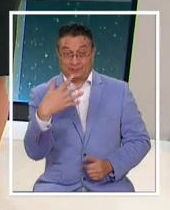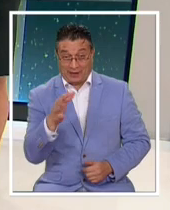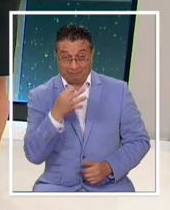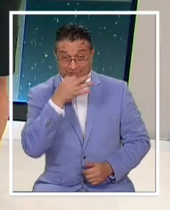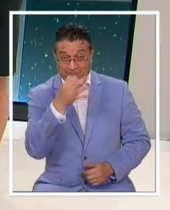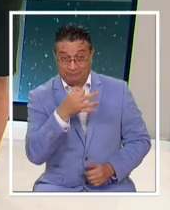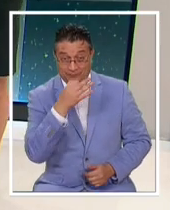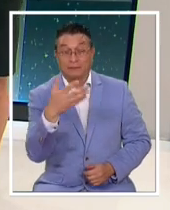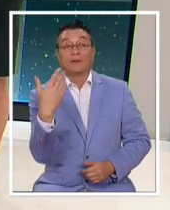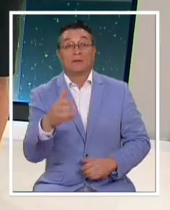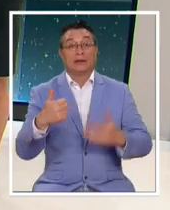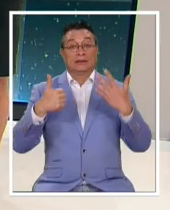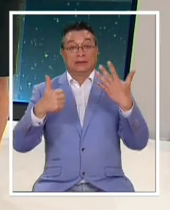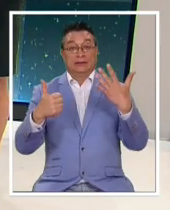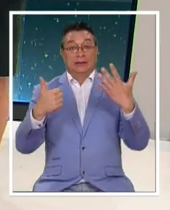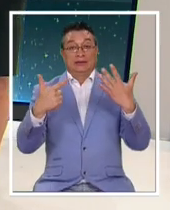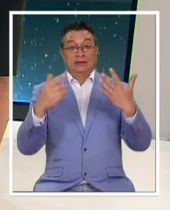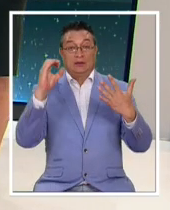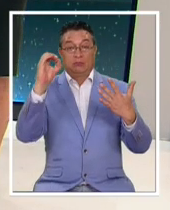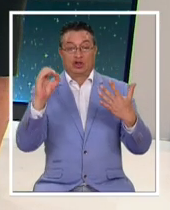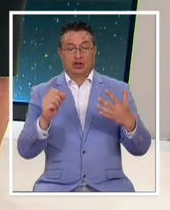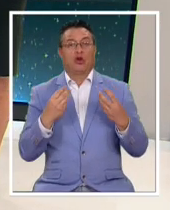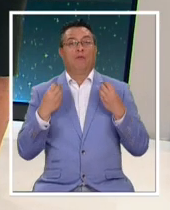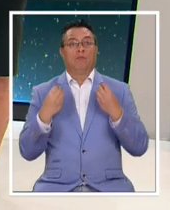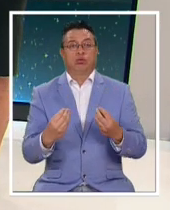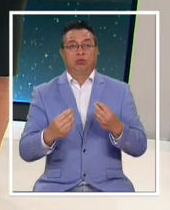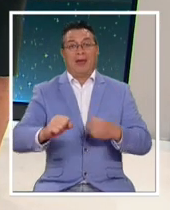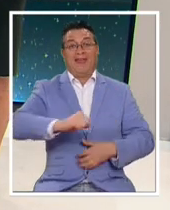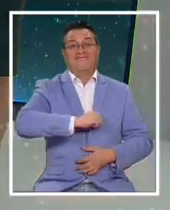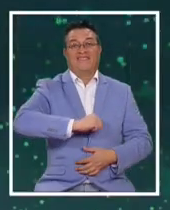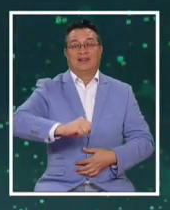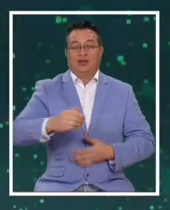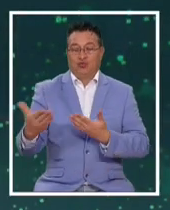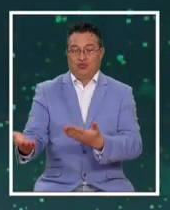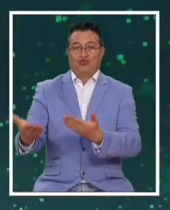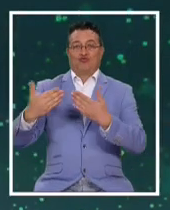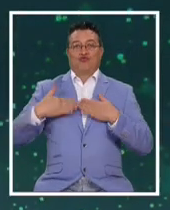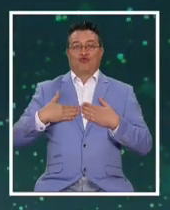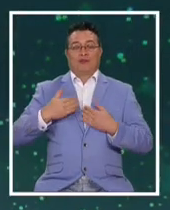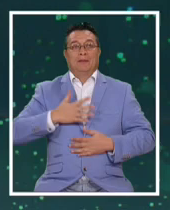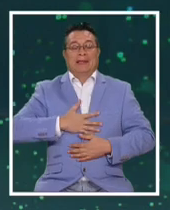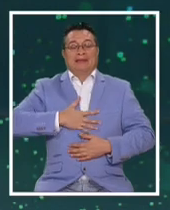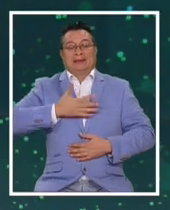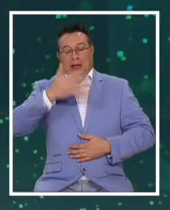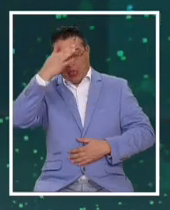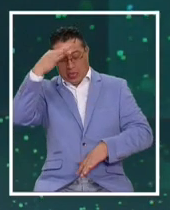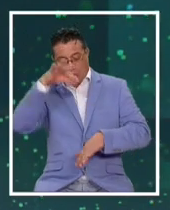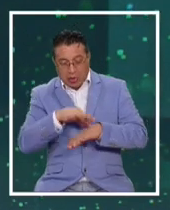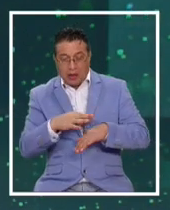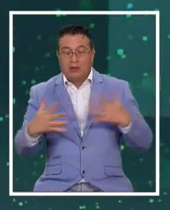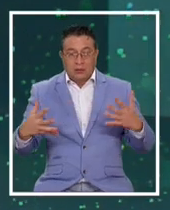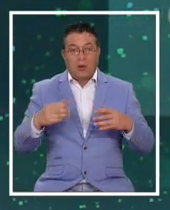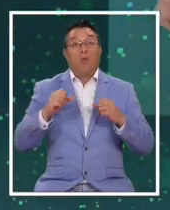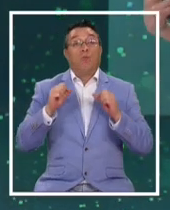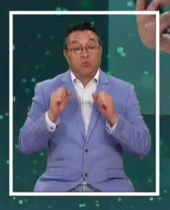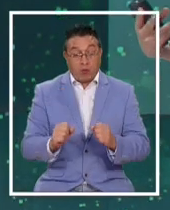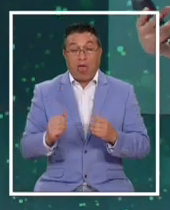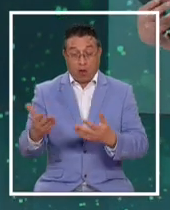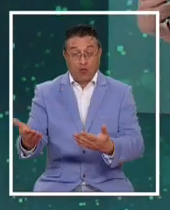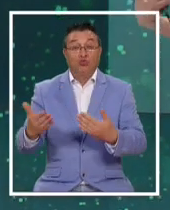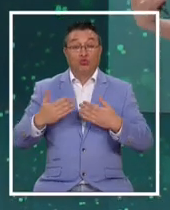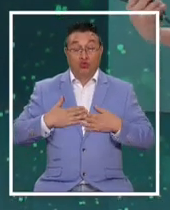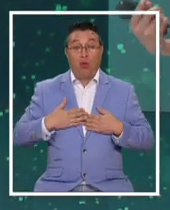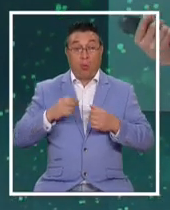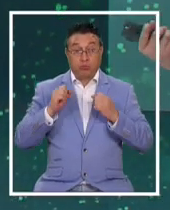señalabas, 67% de efectividad para prevenir COVID-19 sintomático. Es decir, podemos